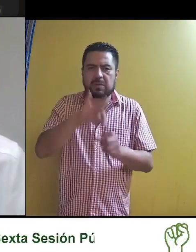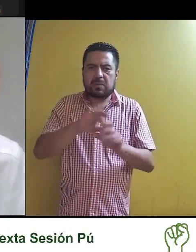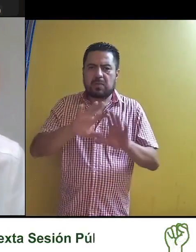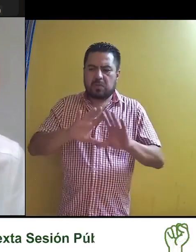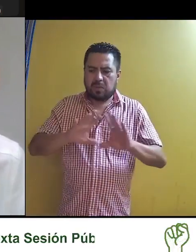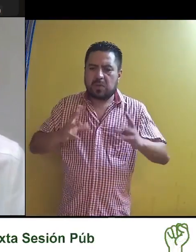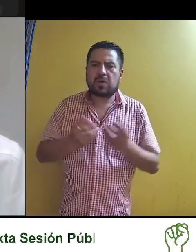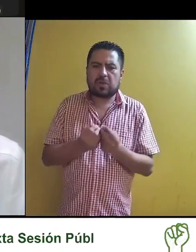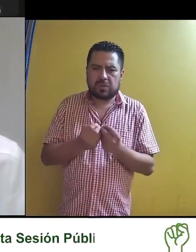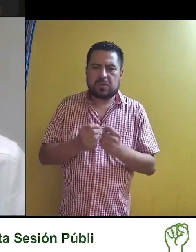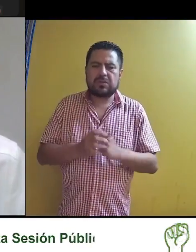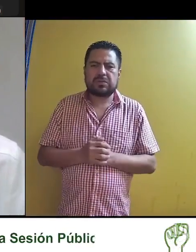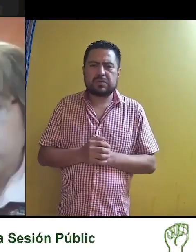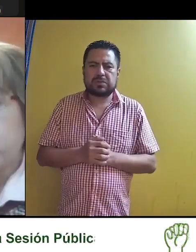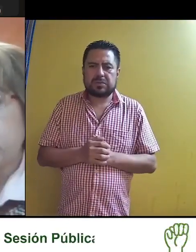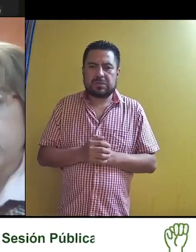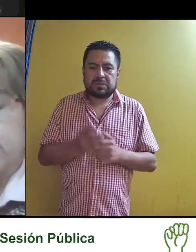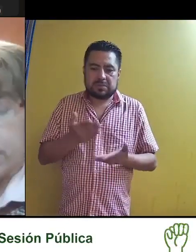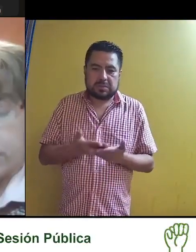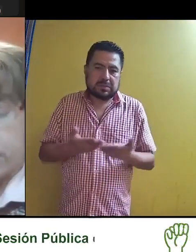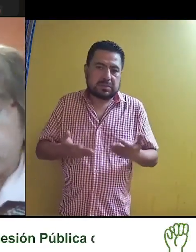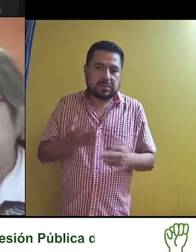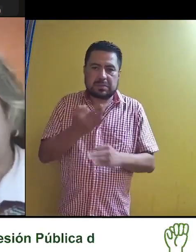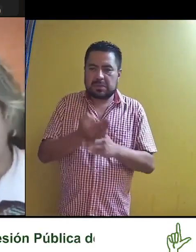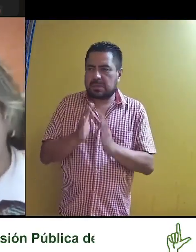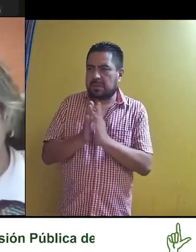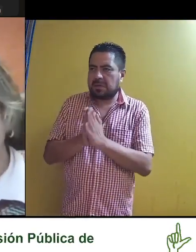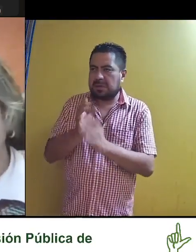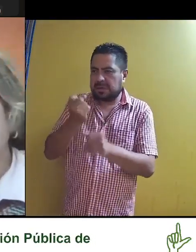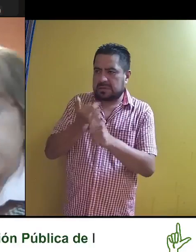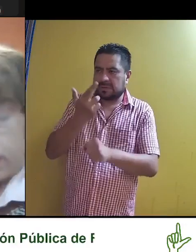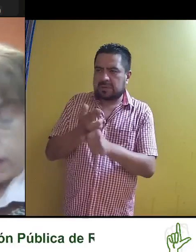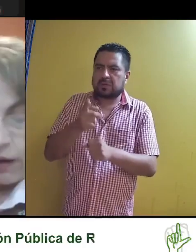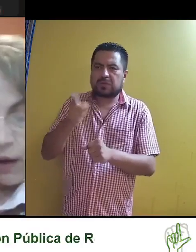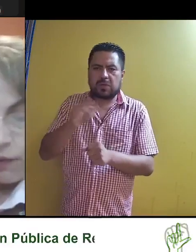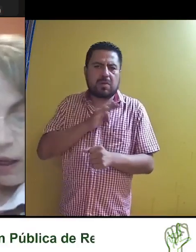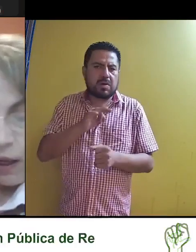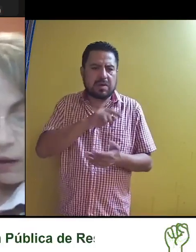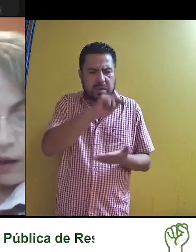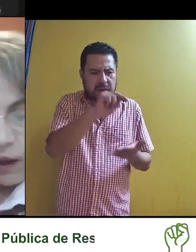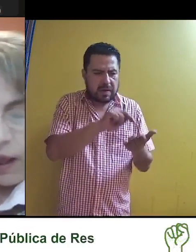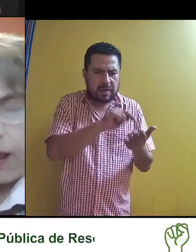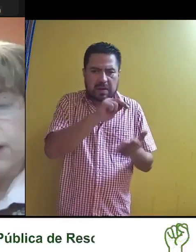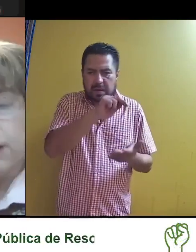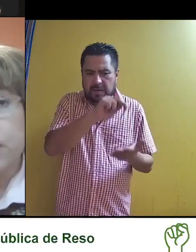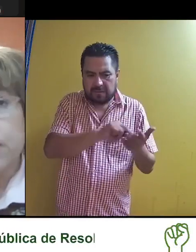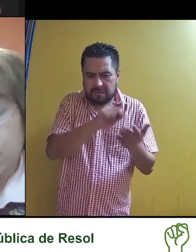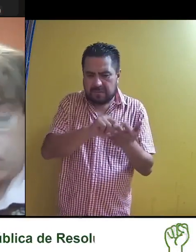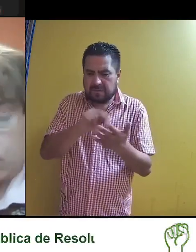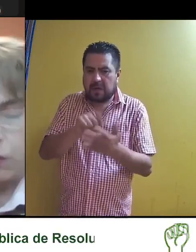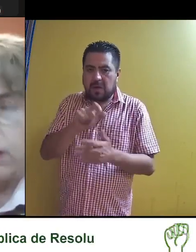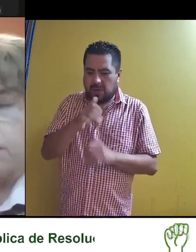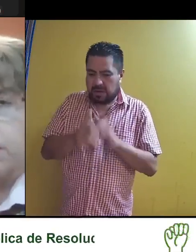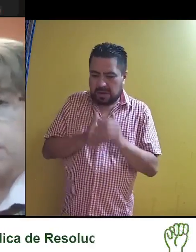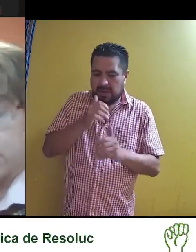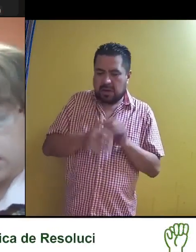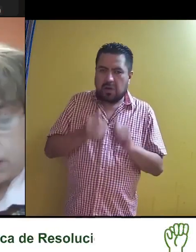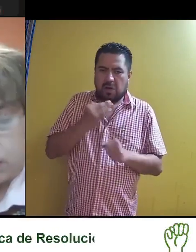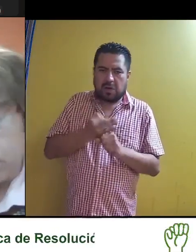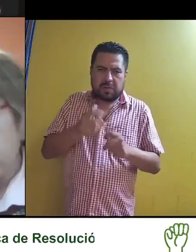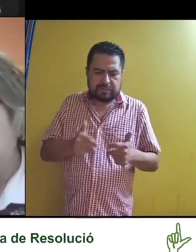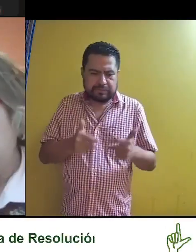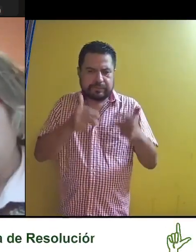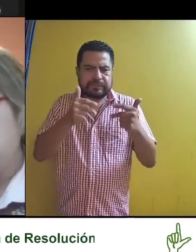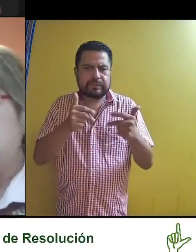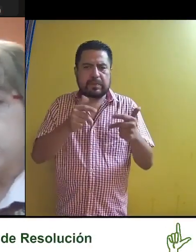votos. En consecuencia, secretario general, sírvase recabar a las firmas a la conclusión de la presente